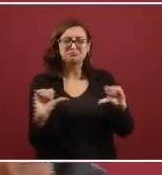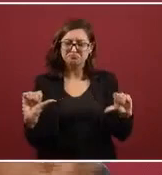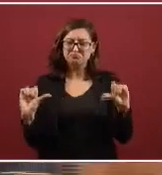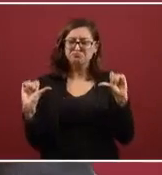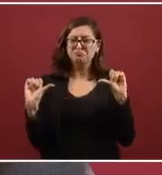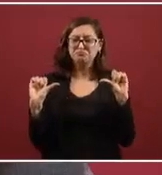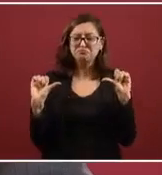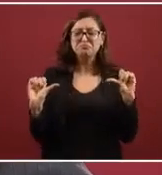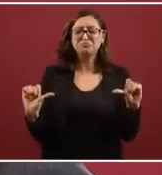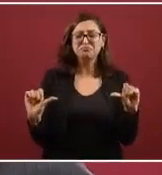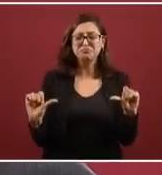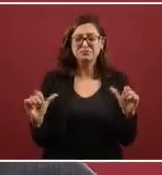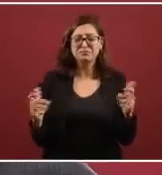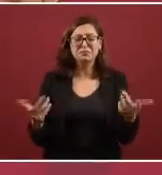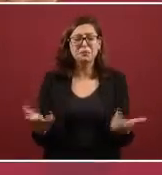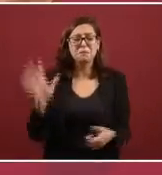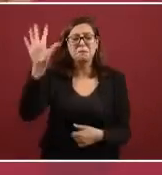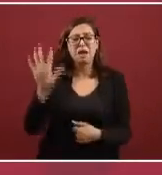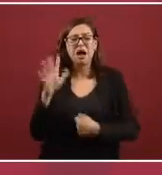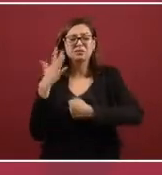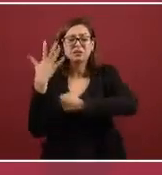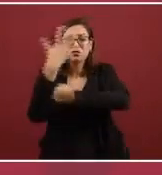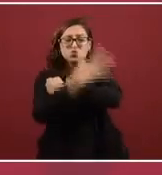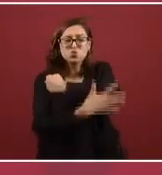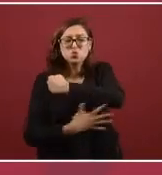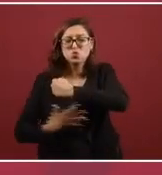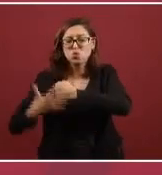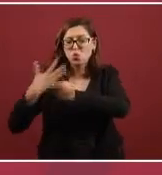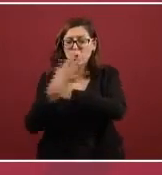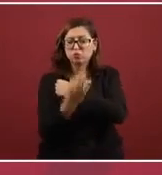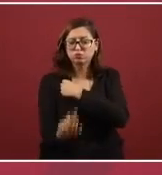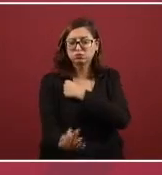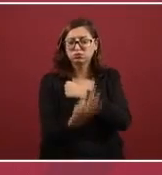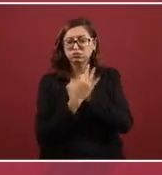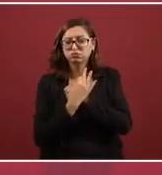es un escudo protector.